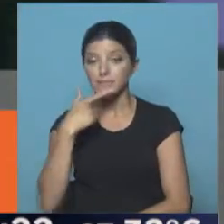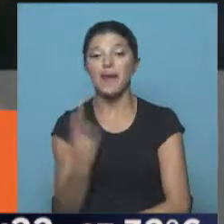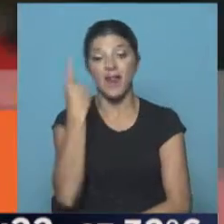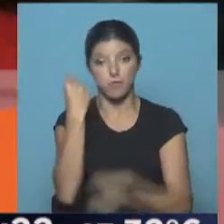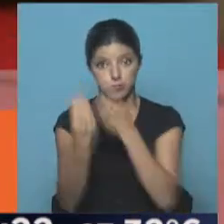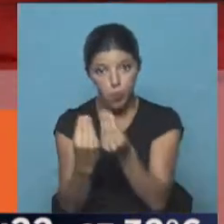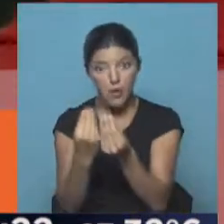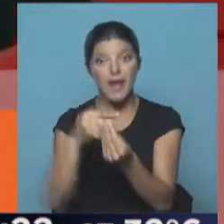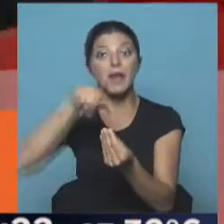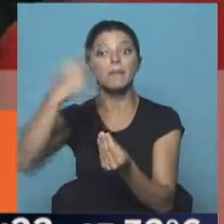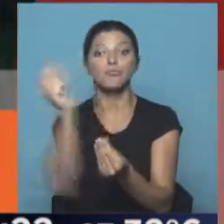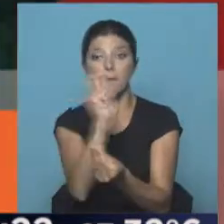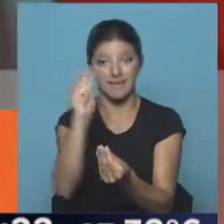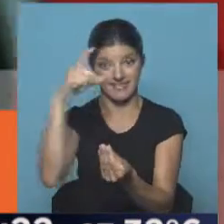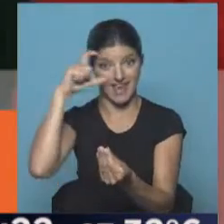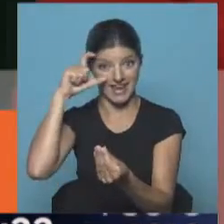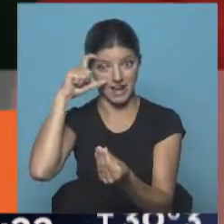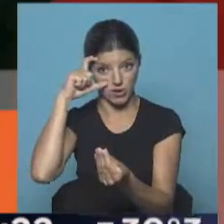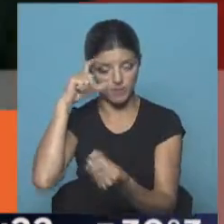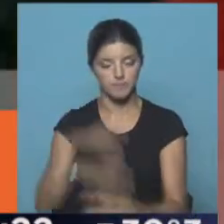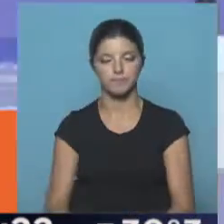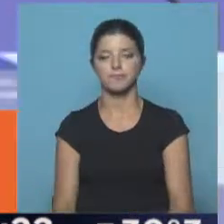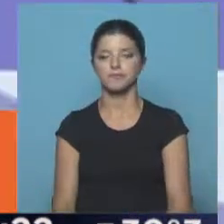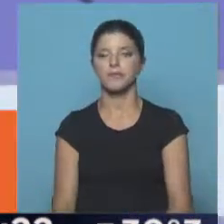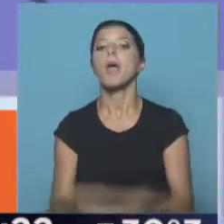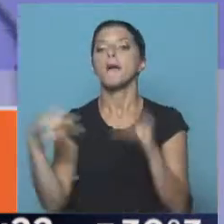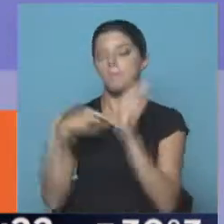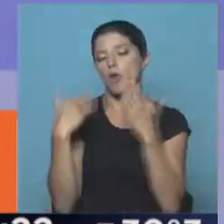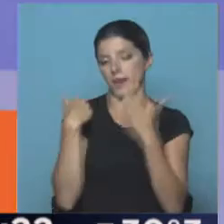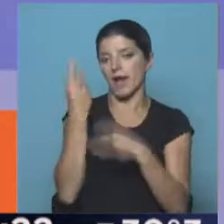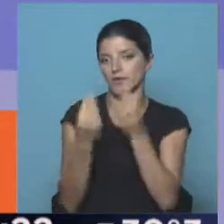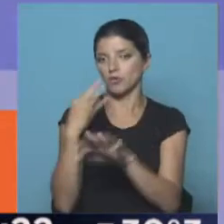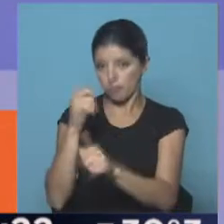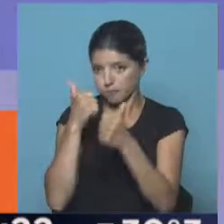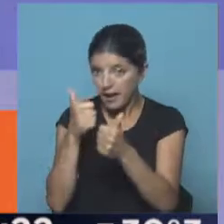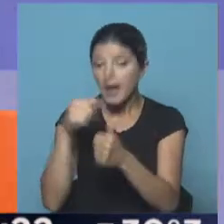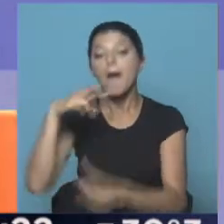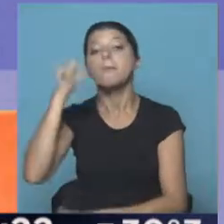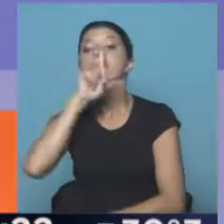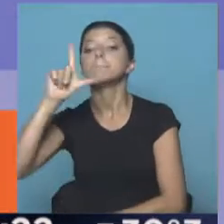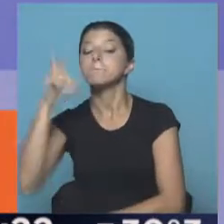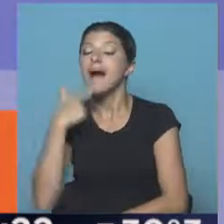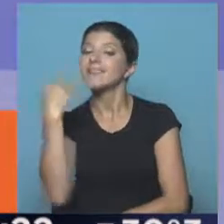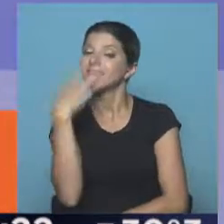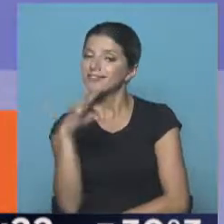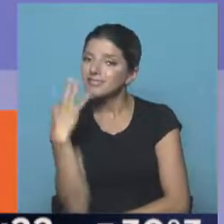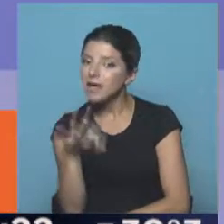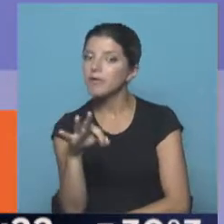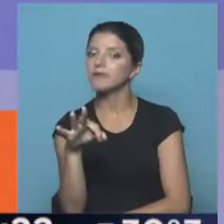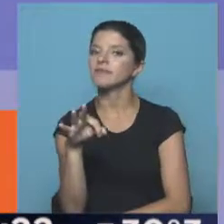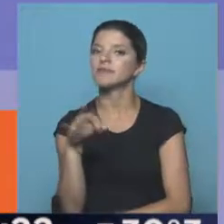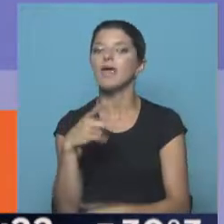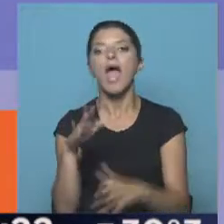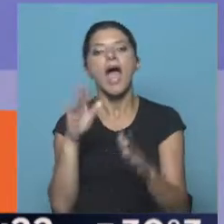de enero próximo. Pero para quedarse con la candidatura, Valls deberá superar las enormes reticencias